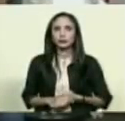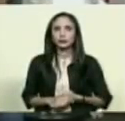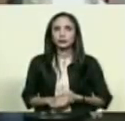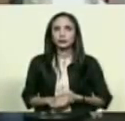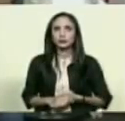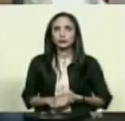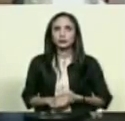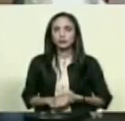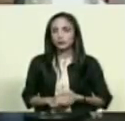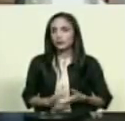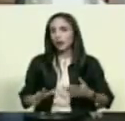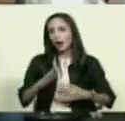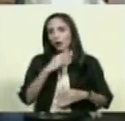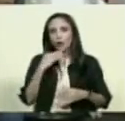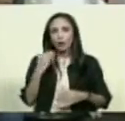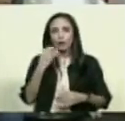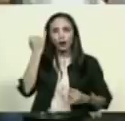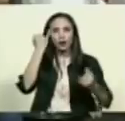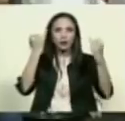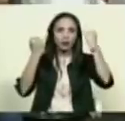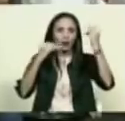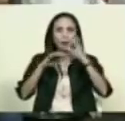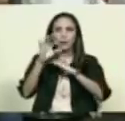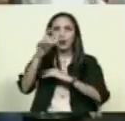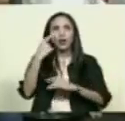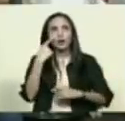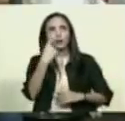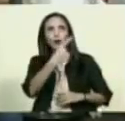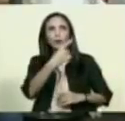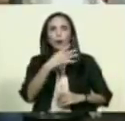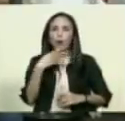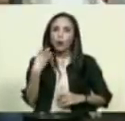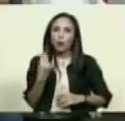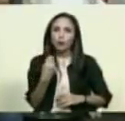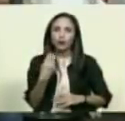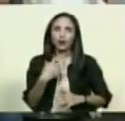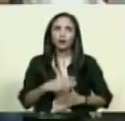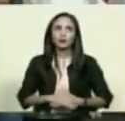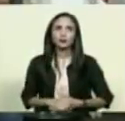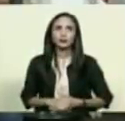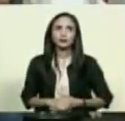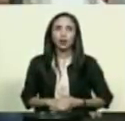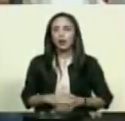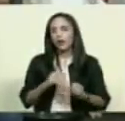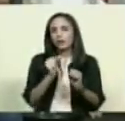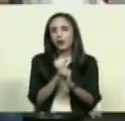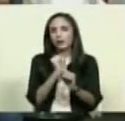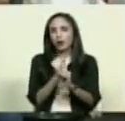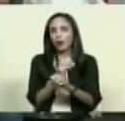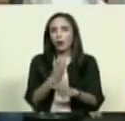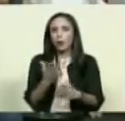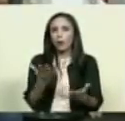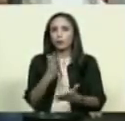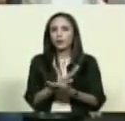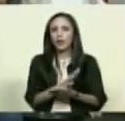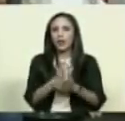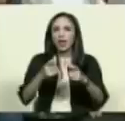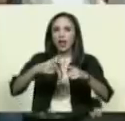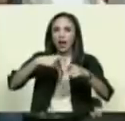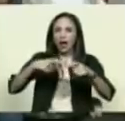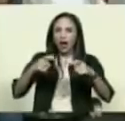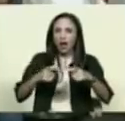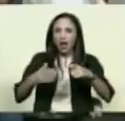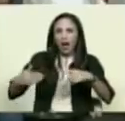los jóvenes que creen este país. Aquí está un joven que está trabajando con todo lo que son el proceso de embutidos.